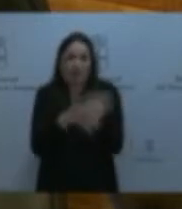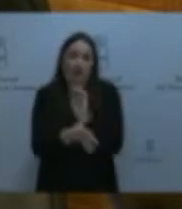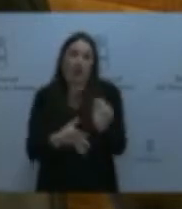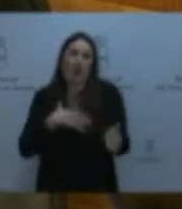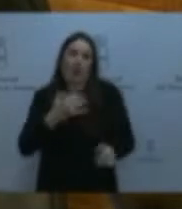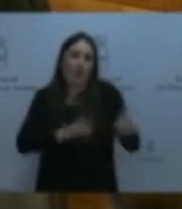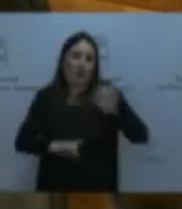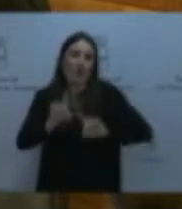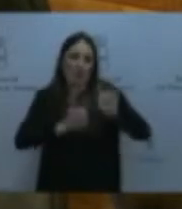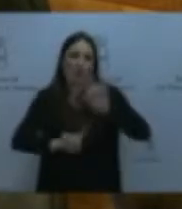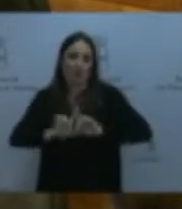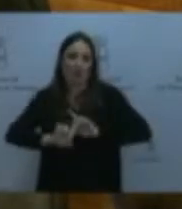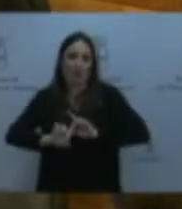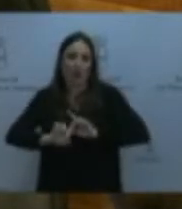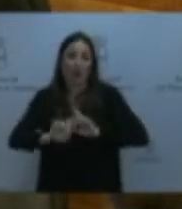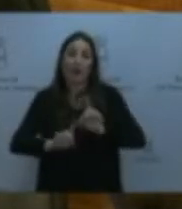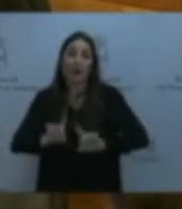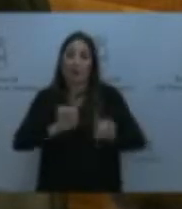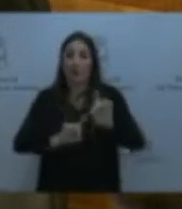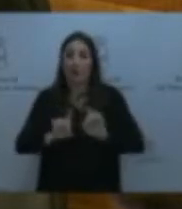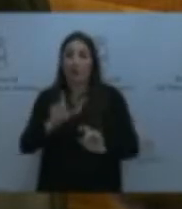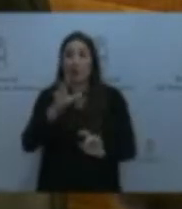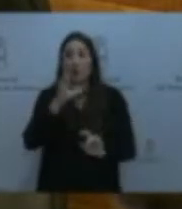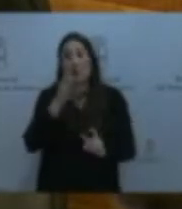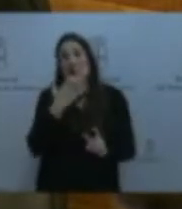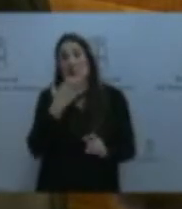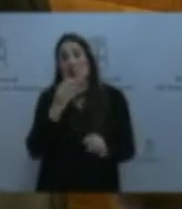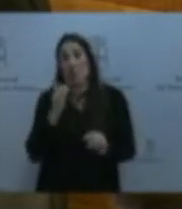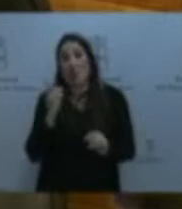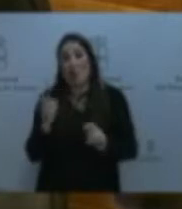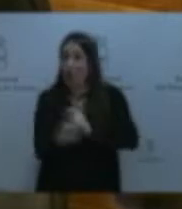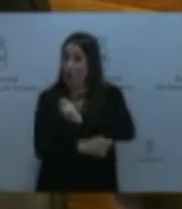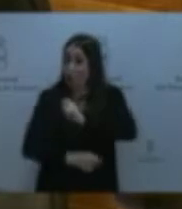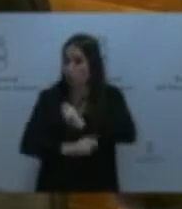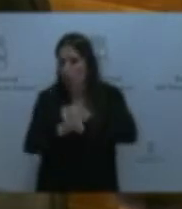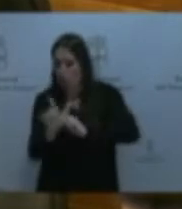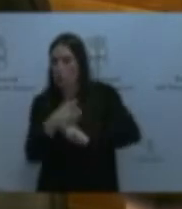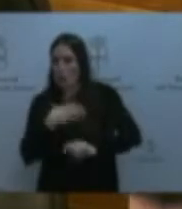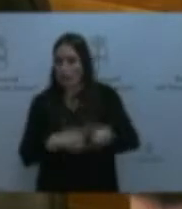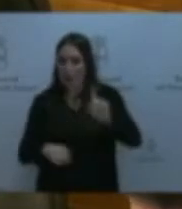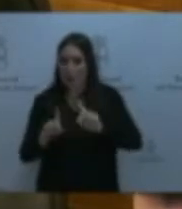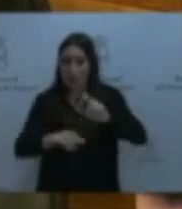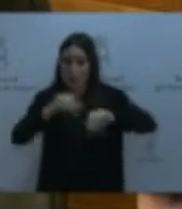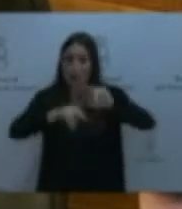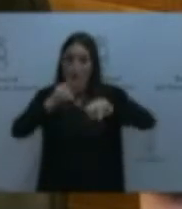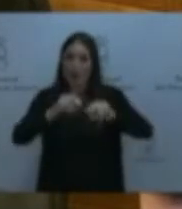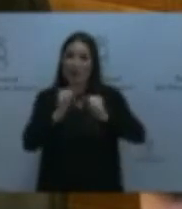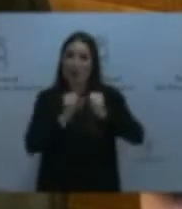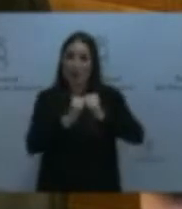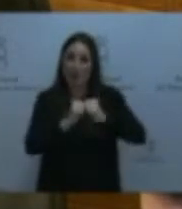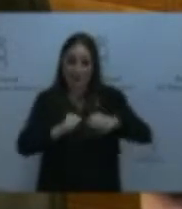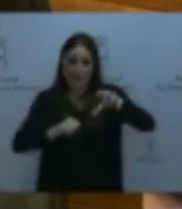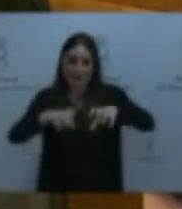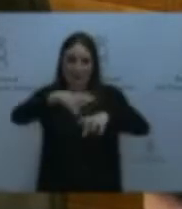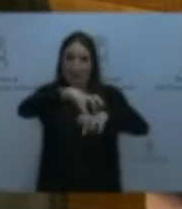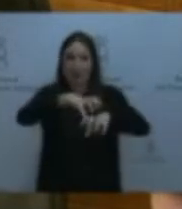verdadero problema, sobre todo de cara a los meses de julio y agosto. Mientras estaban las obras, había piedras que permitían que el